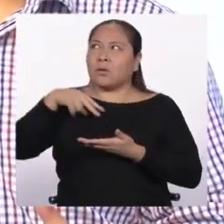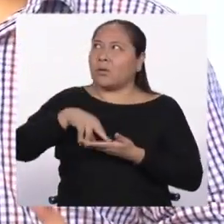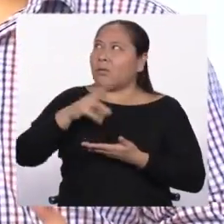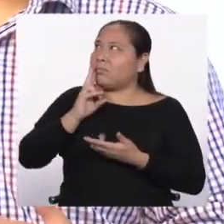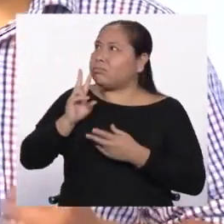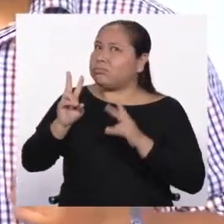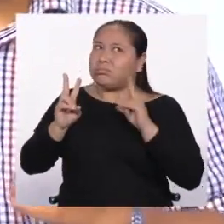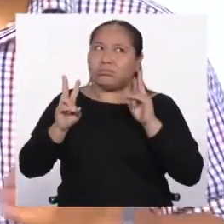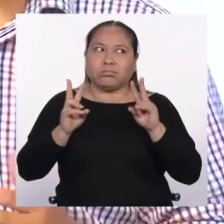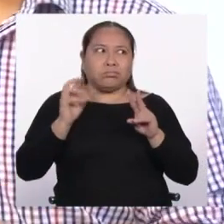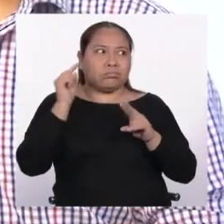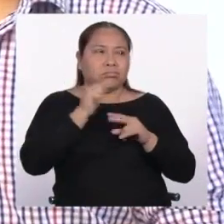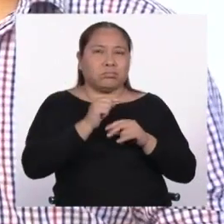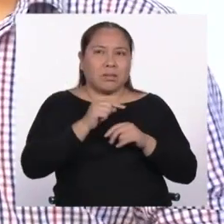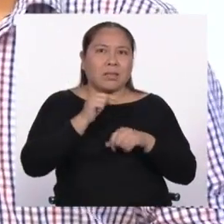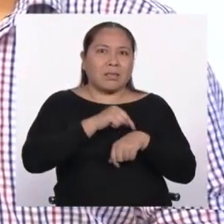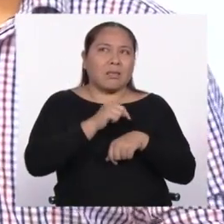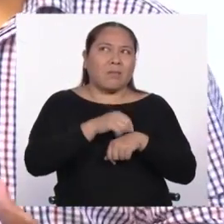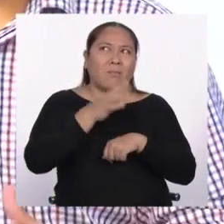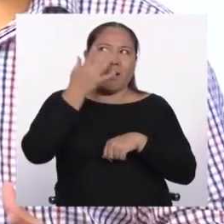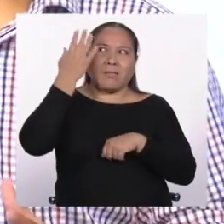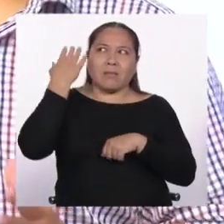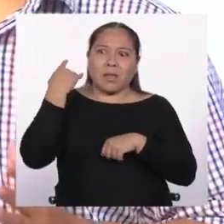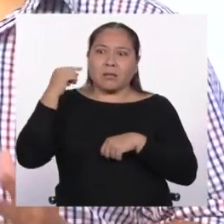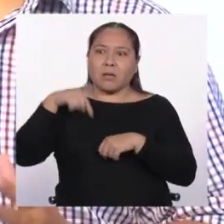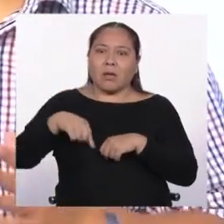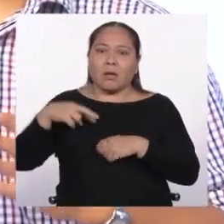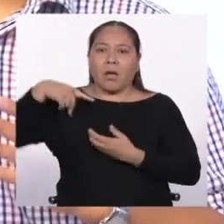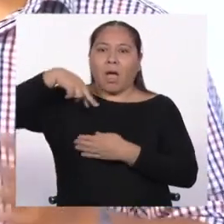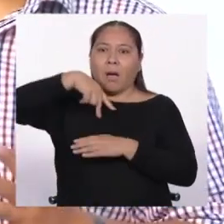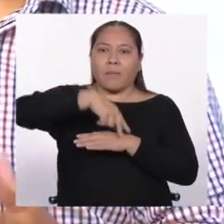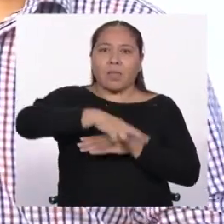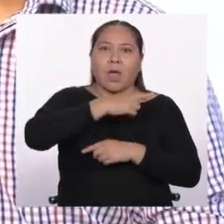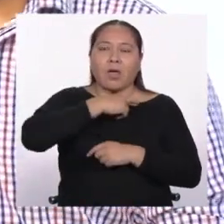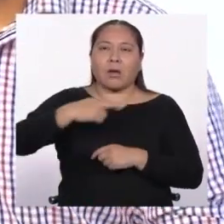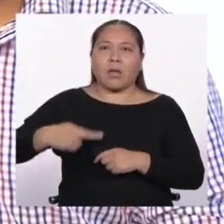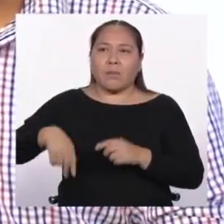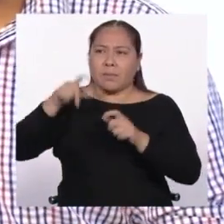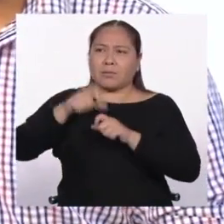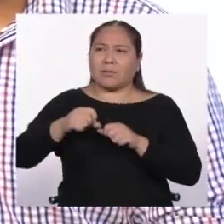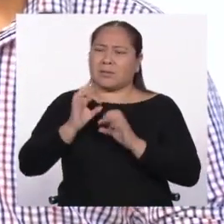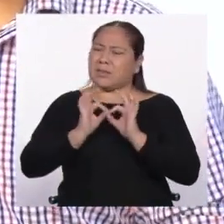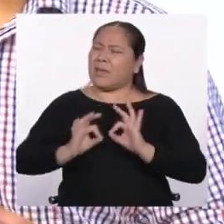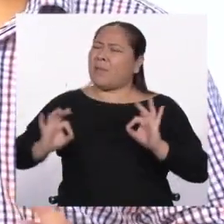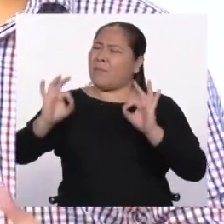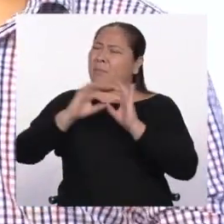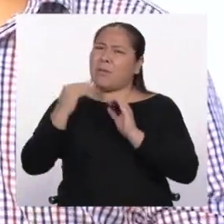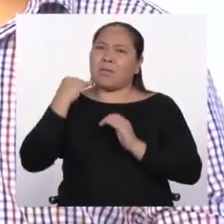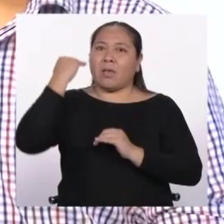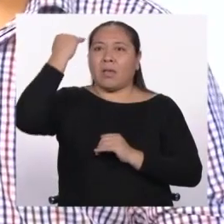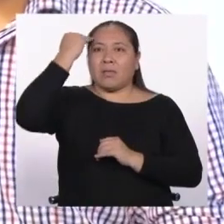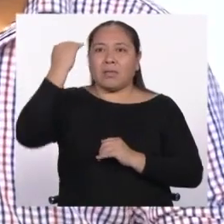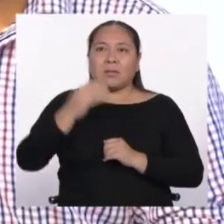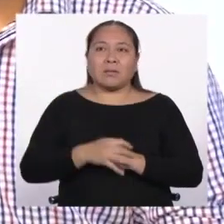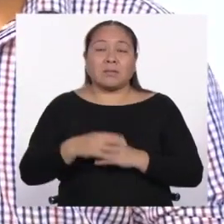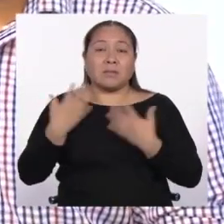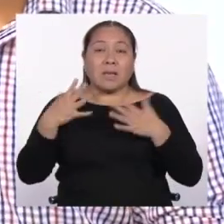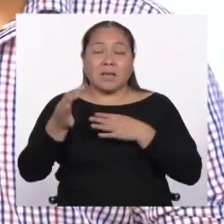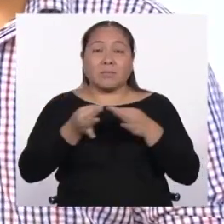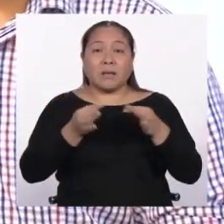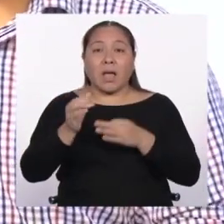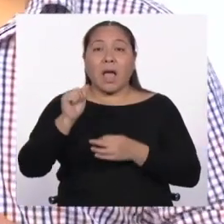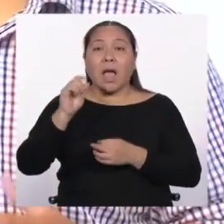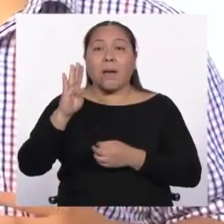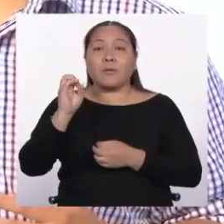así, donde en algún momento pasaron reyes y gente de la alta sociedad. Ya hablamos del absolutismo